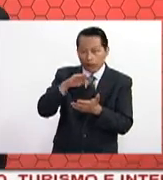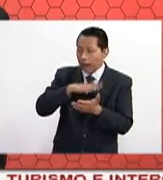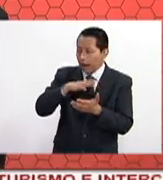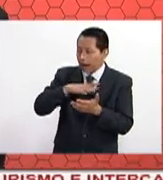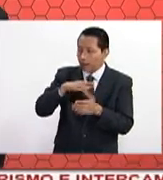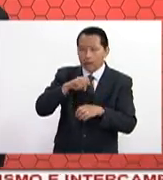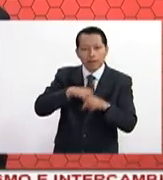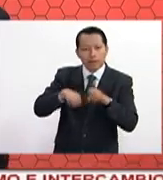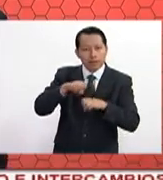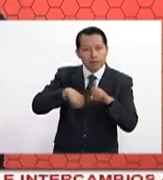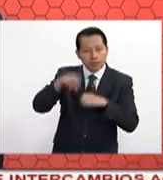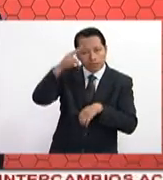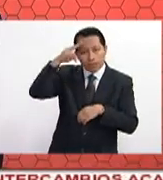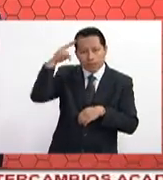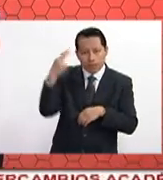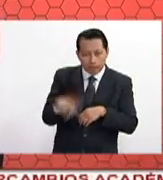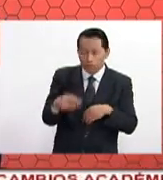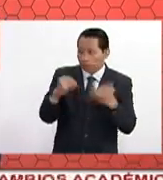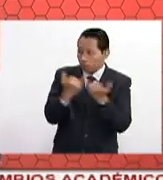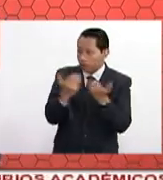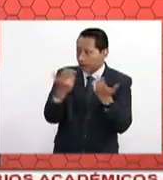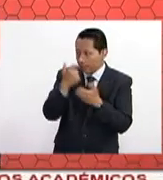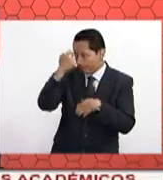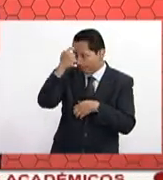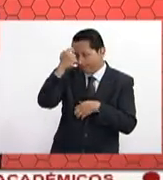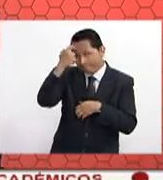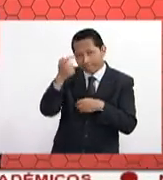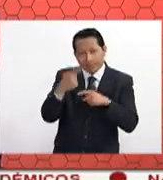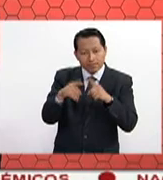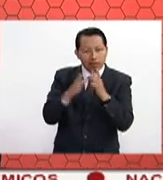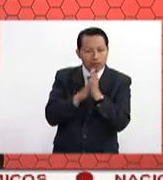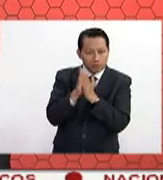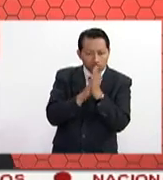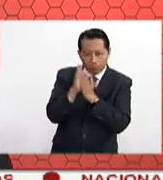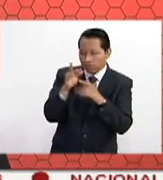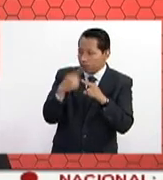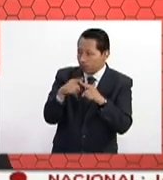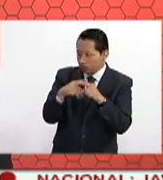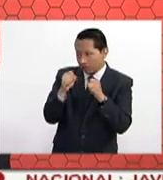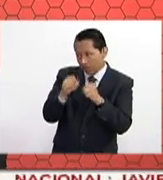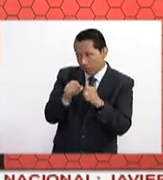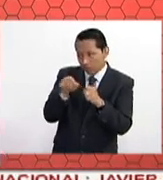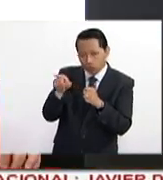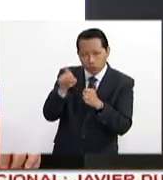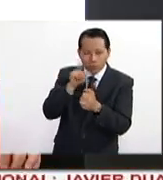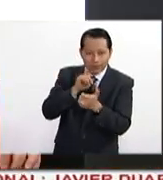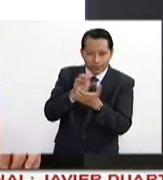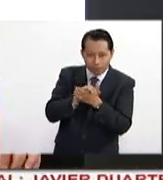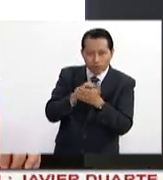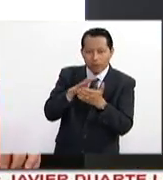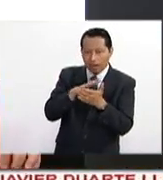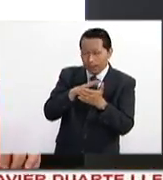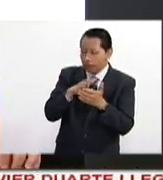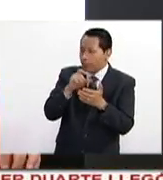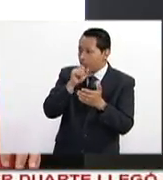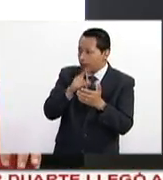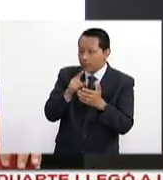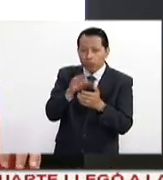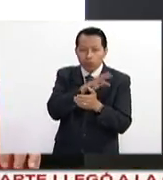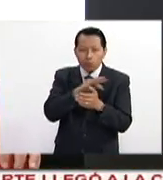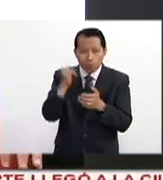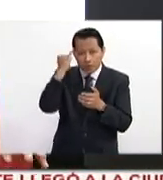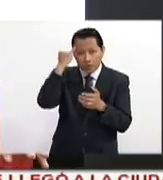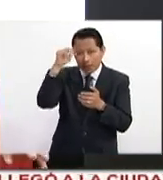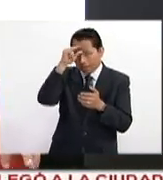en la palestra mundial, estas invenciones que, bueno, pues seguramente tu esposa ha tenido el gran tacto de